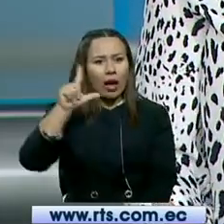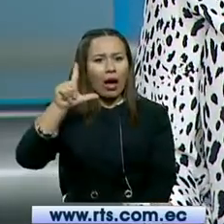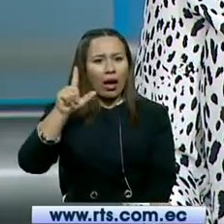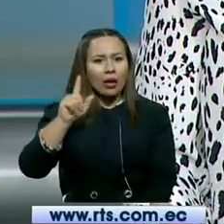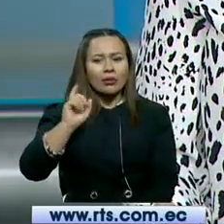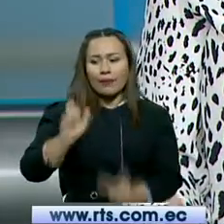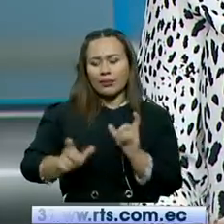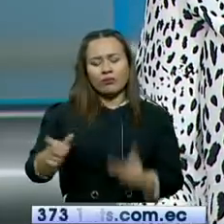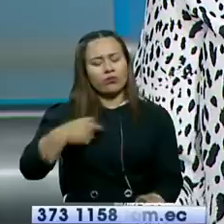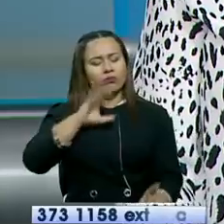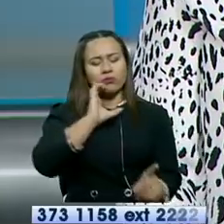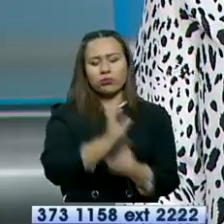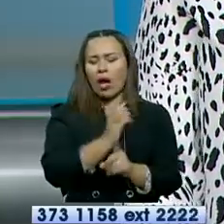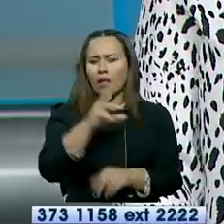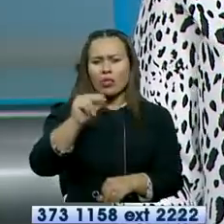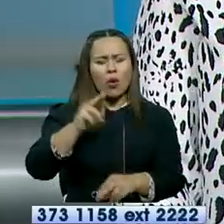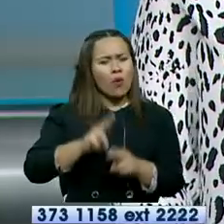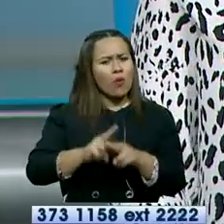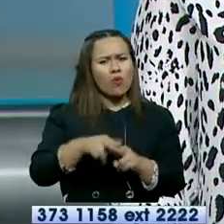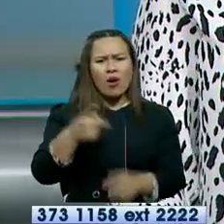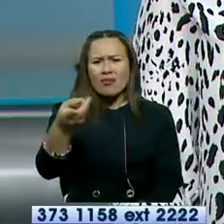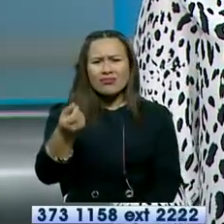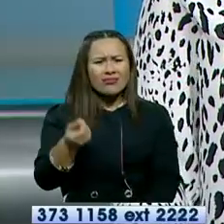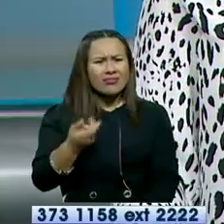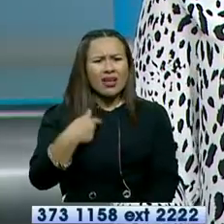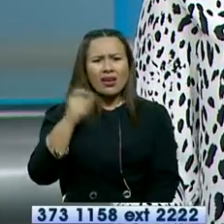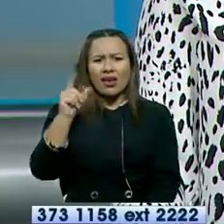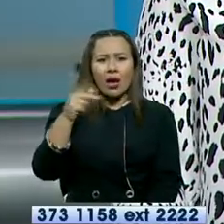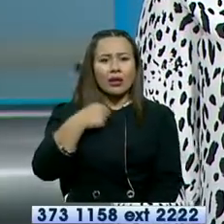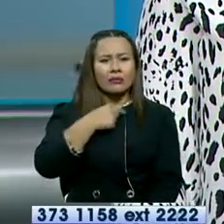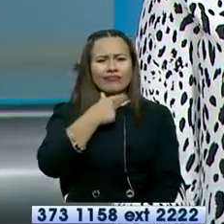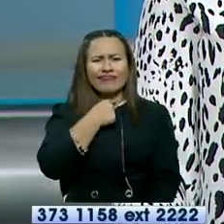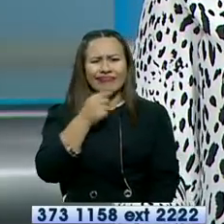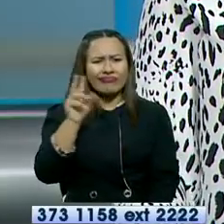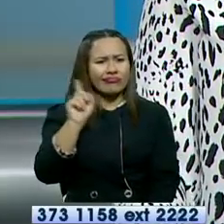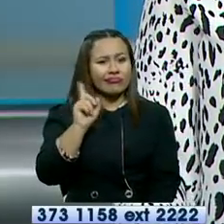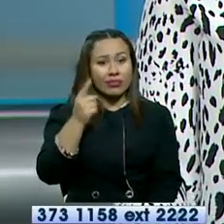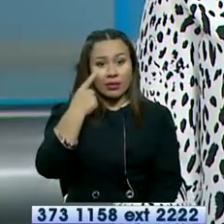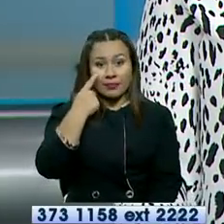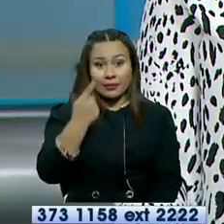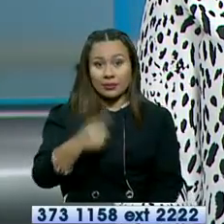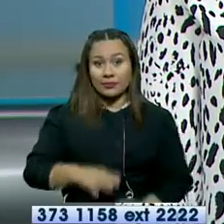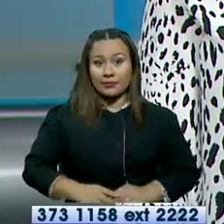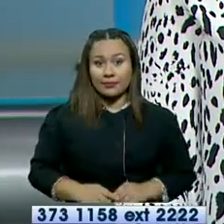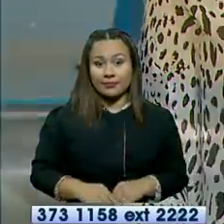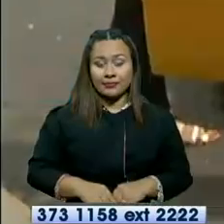de los usuarios de este tipo de transporte. En la siguiente nota les contamos más.